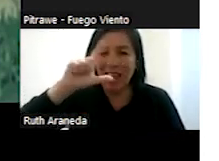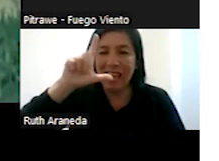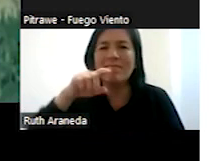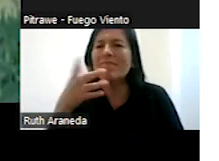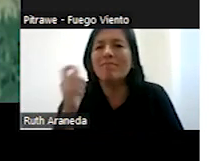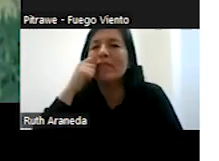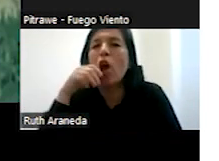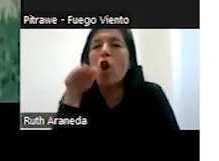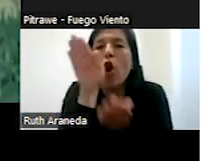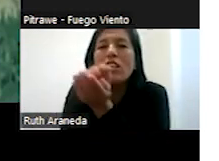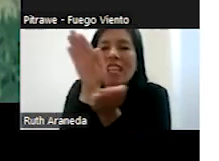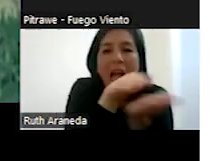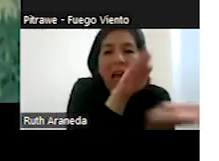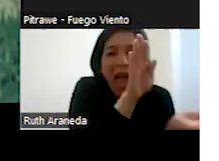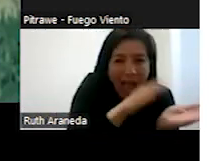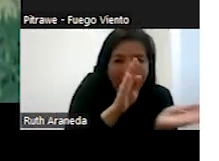conchas, y